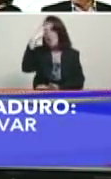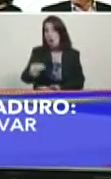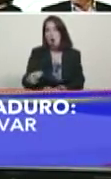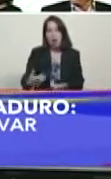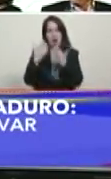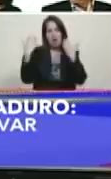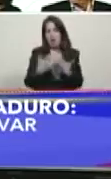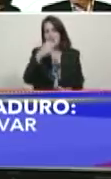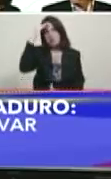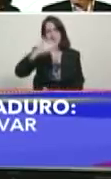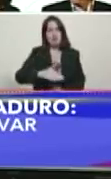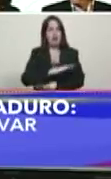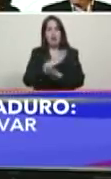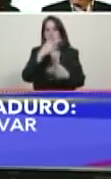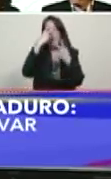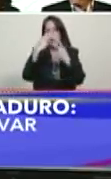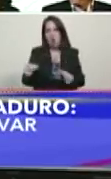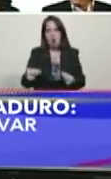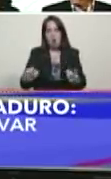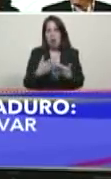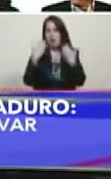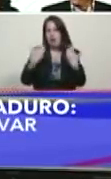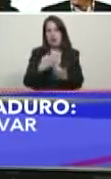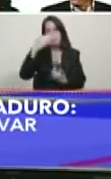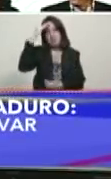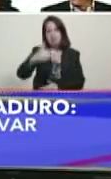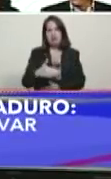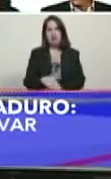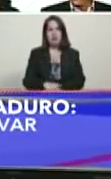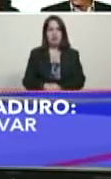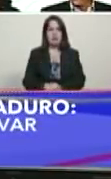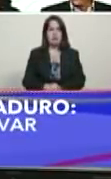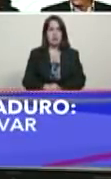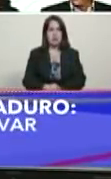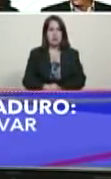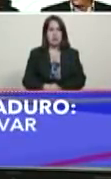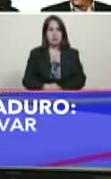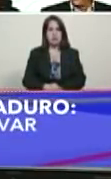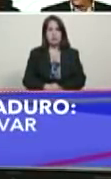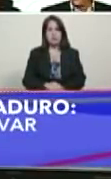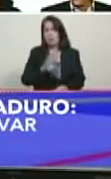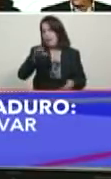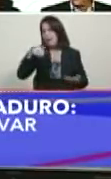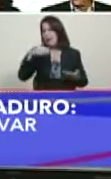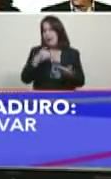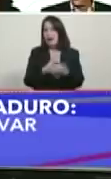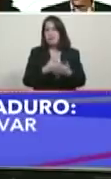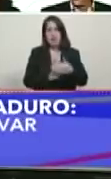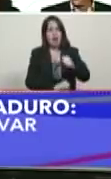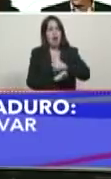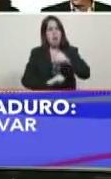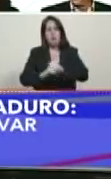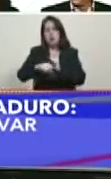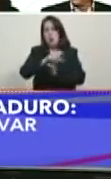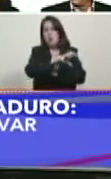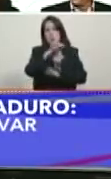intervención militar no a la agresión militar tenemos hasta aliados en el cártel de lima